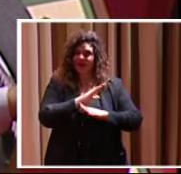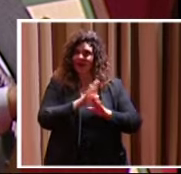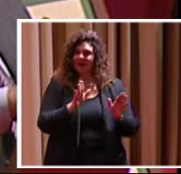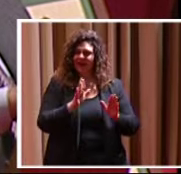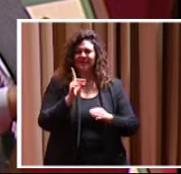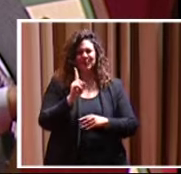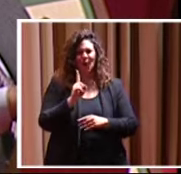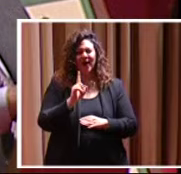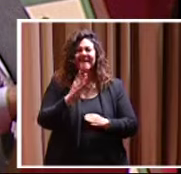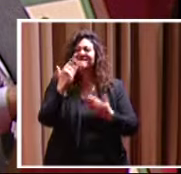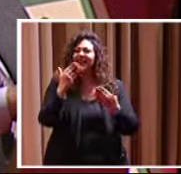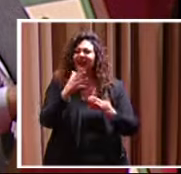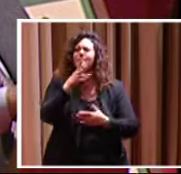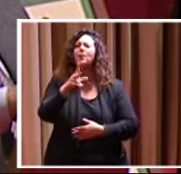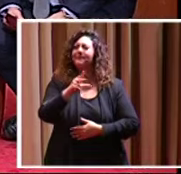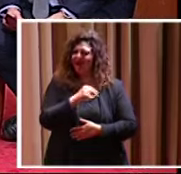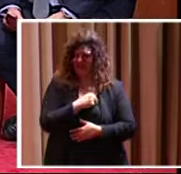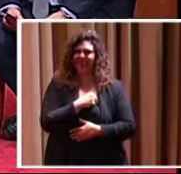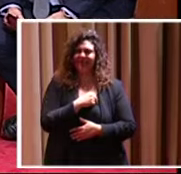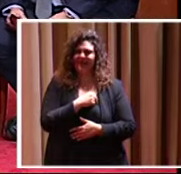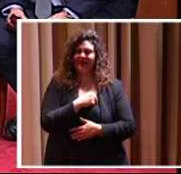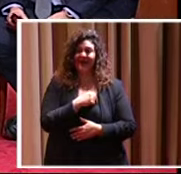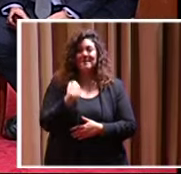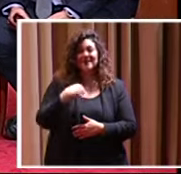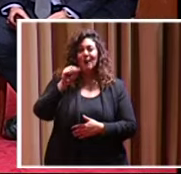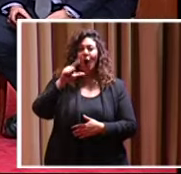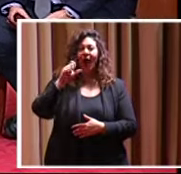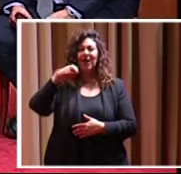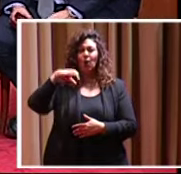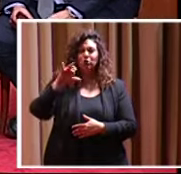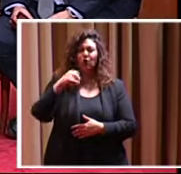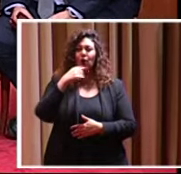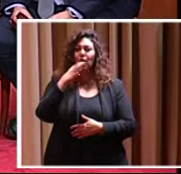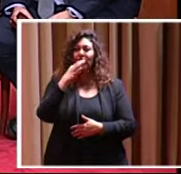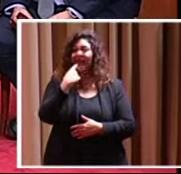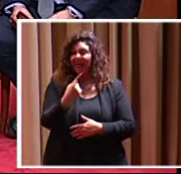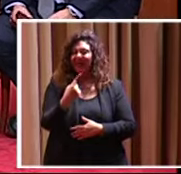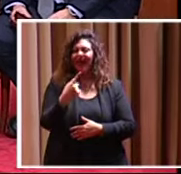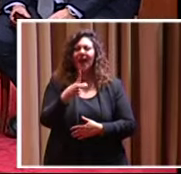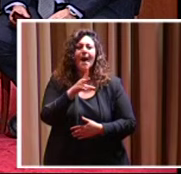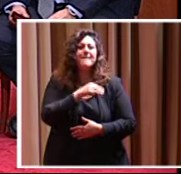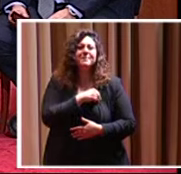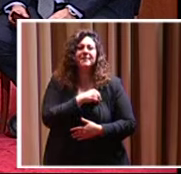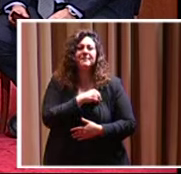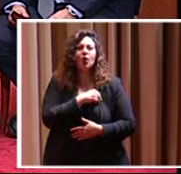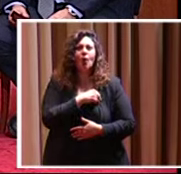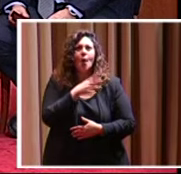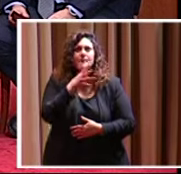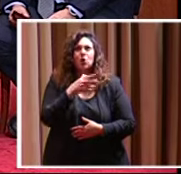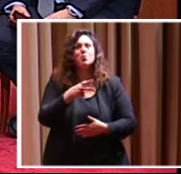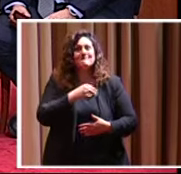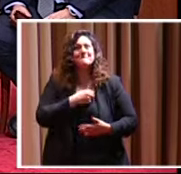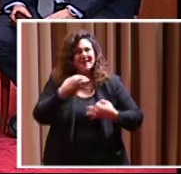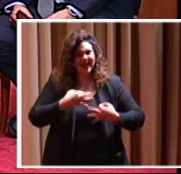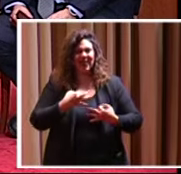todo por haberlo merecido, porque, como decía Alonso de Ercilla, el premio está en haberle merecido y las